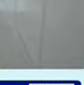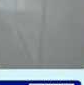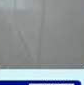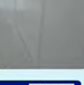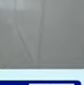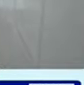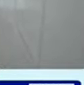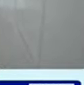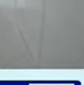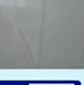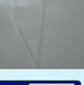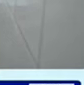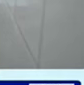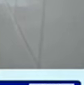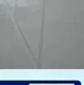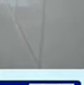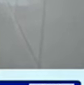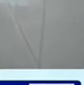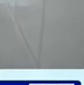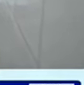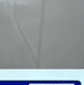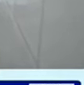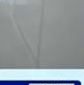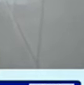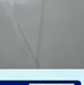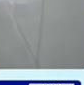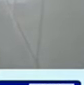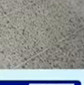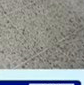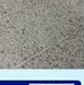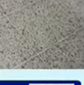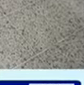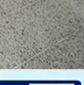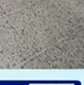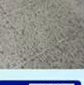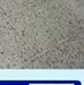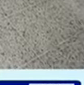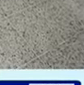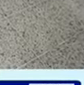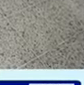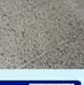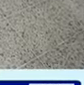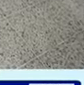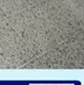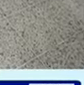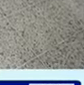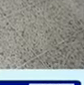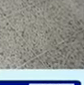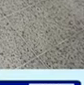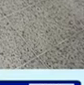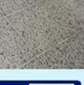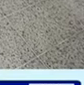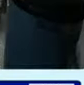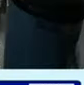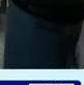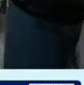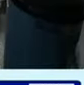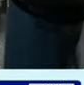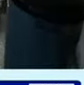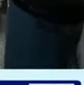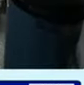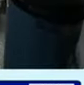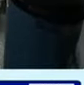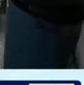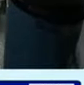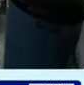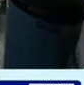tenemos la frontera tanto con Perú como con Brasil, porque